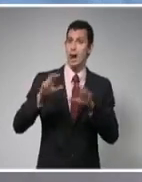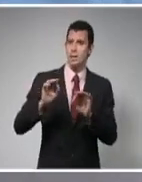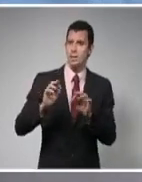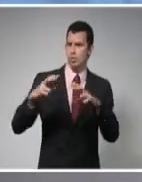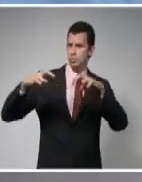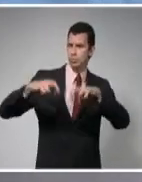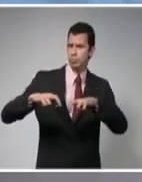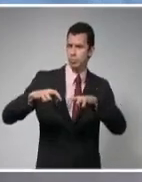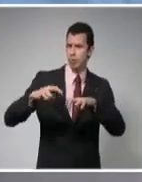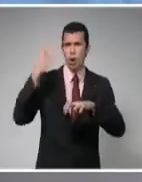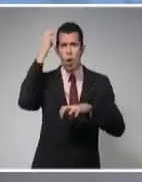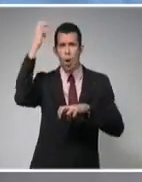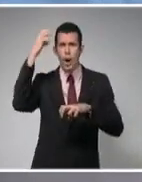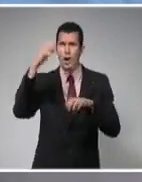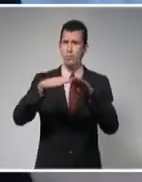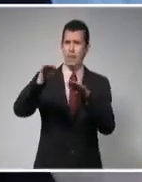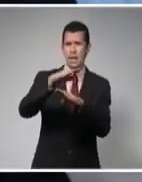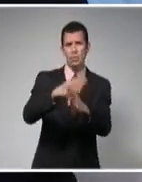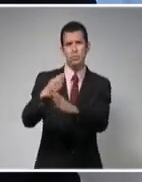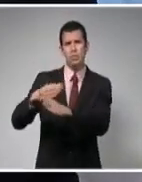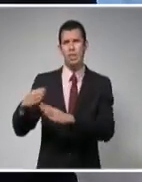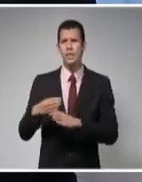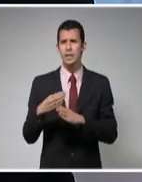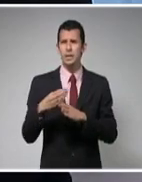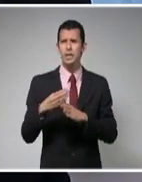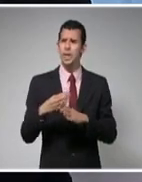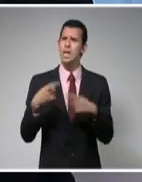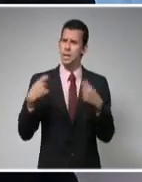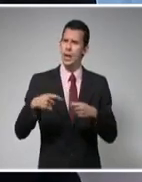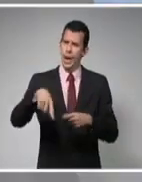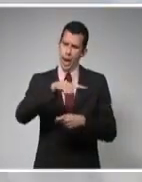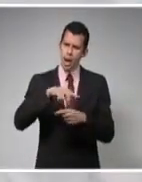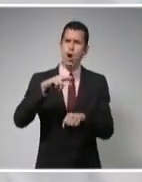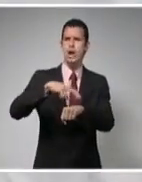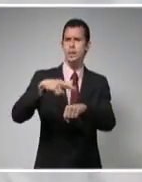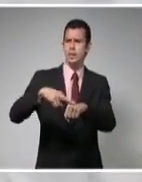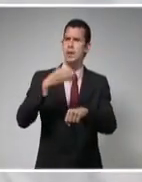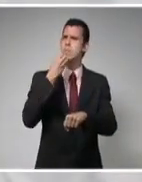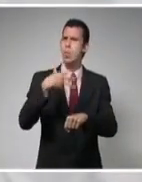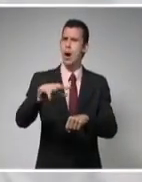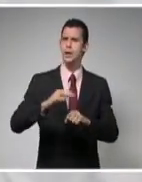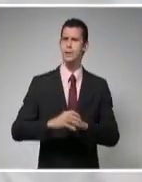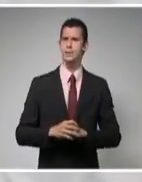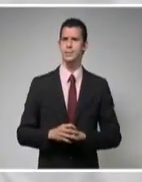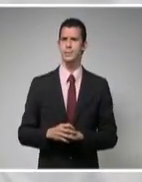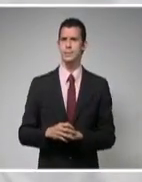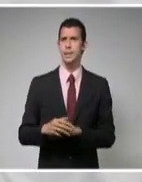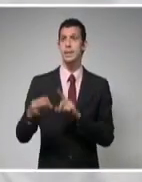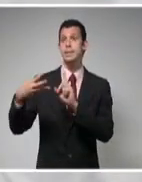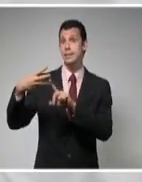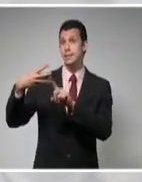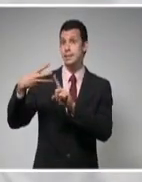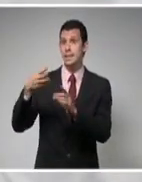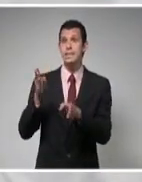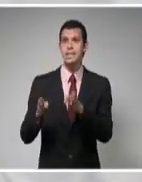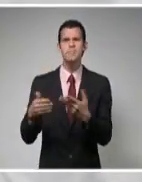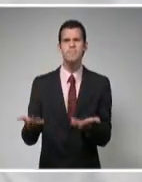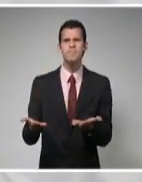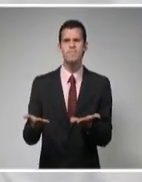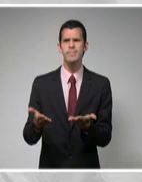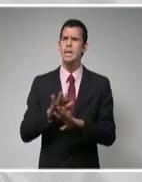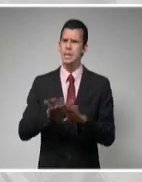unión de los opositores. ¿Qué sigue después? En la tercera etapa, veamos, concreción del diálogo, y ellos están proponiendo que